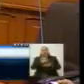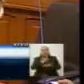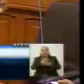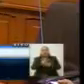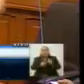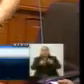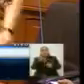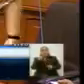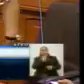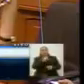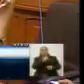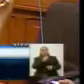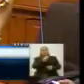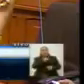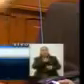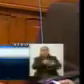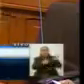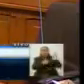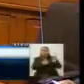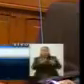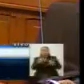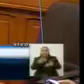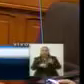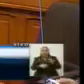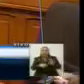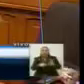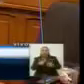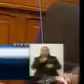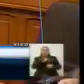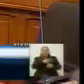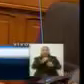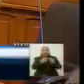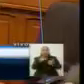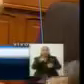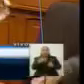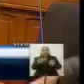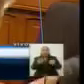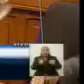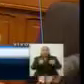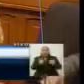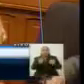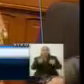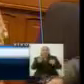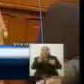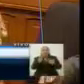lo resuelve el Ejecutivo, pues. Es como que el Poder Judicial diga, tengo